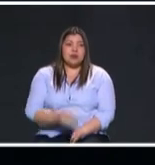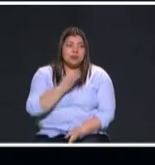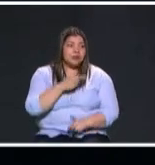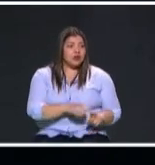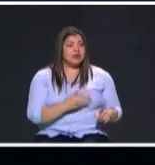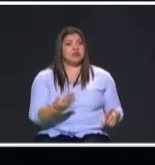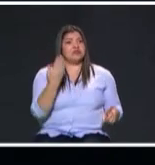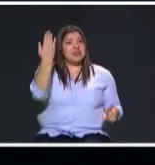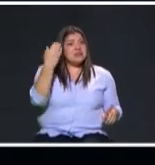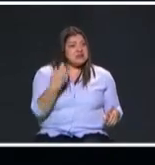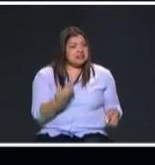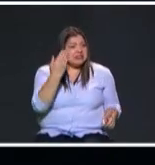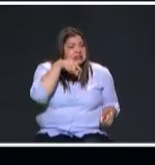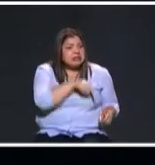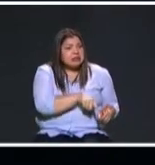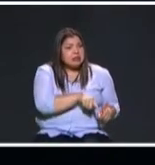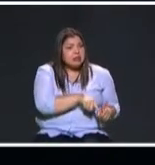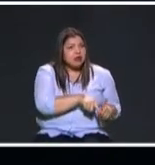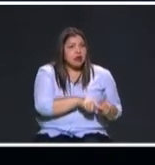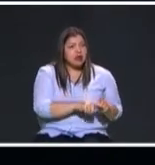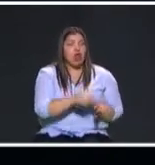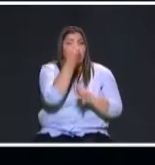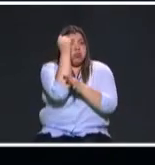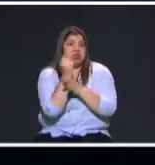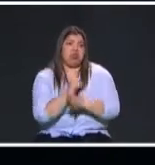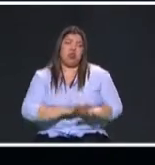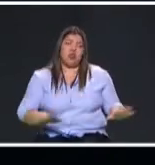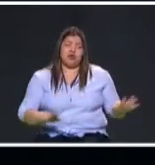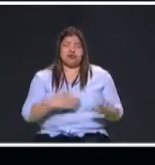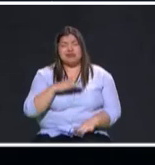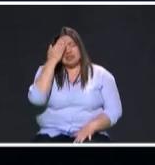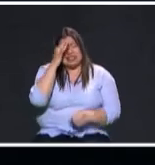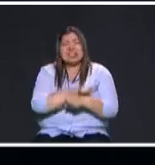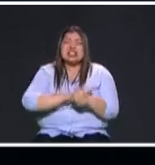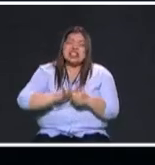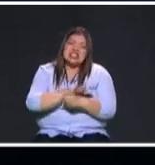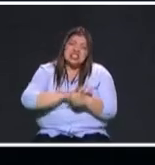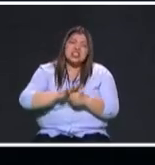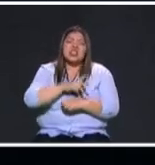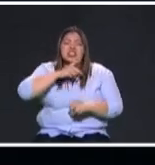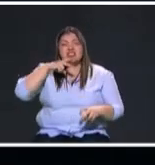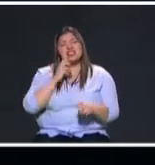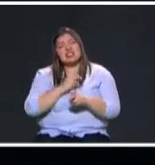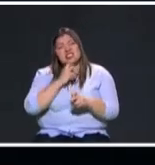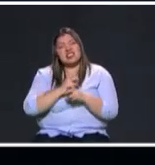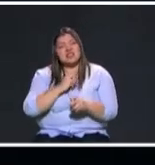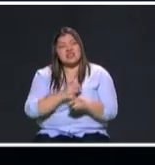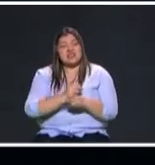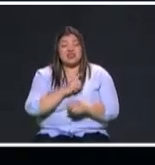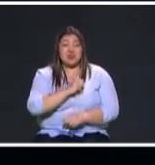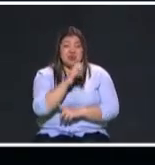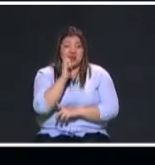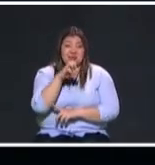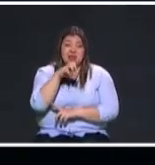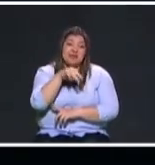empresas públicas de medellín tiene que seguir siendo una empresa viable y está atravesando por una situación muy difícil no por la empresa sino por quienes la han gerenciado